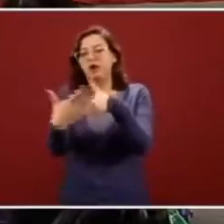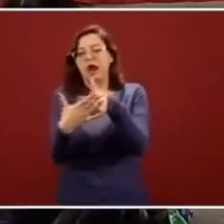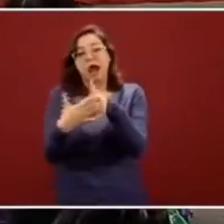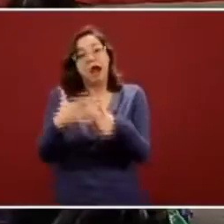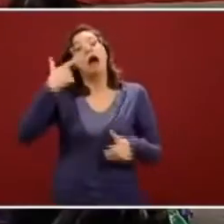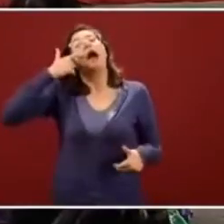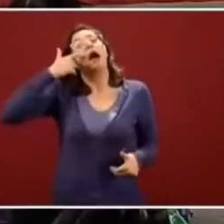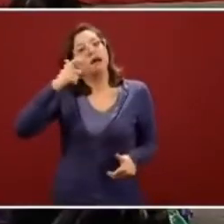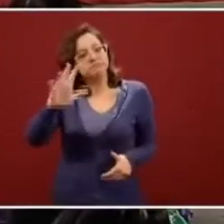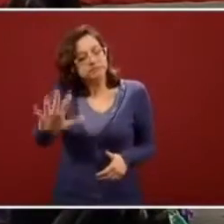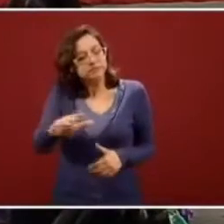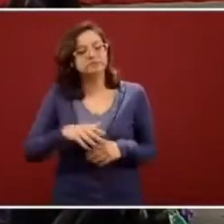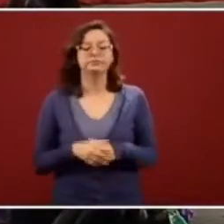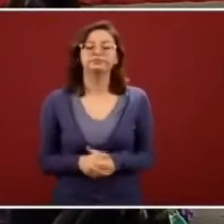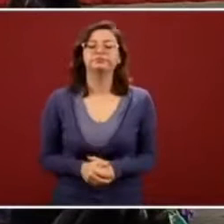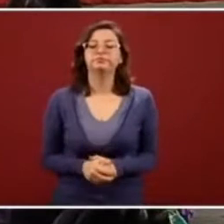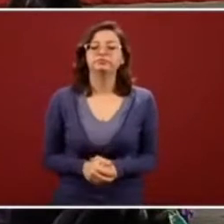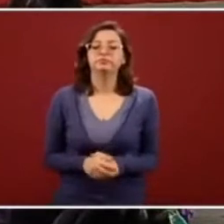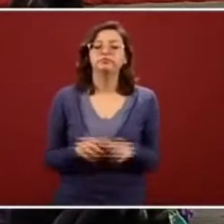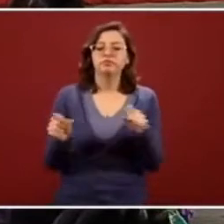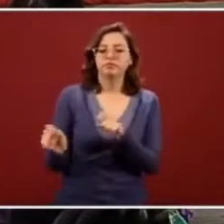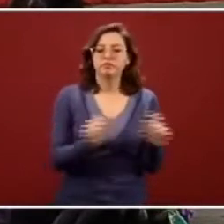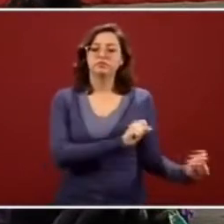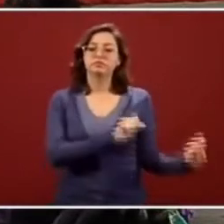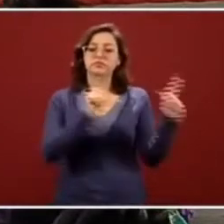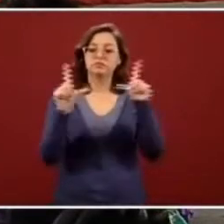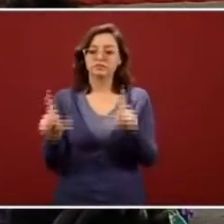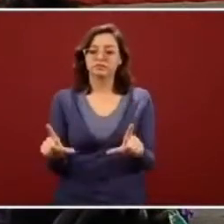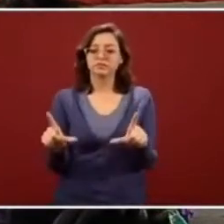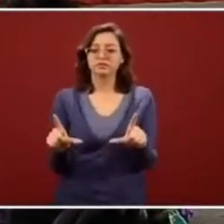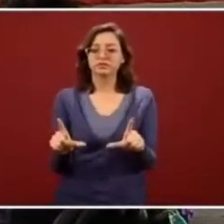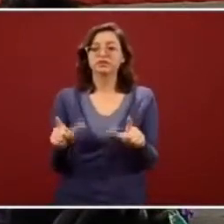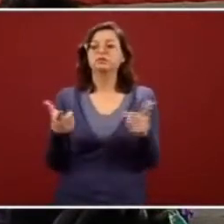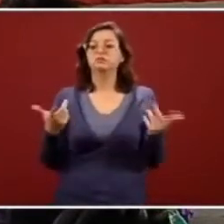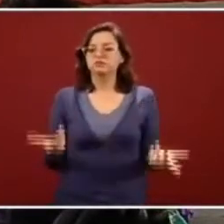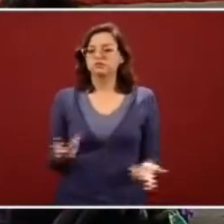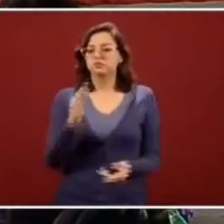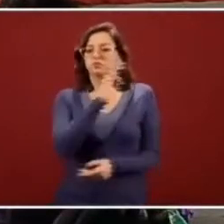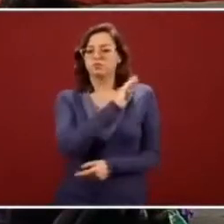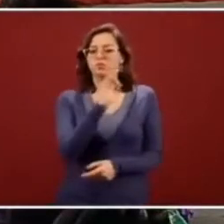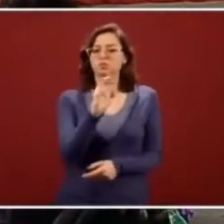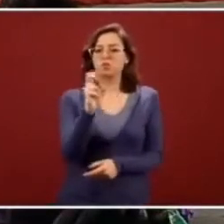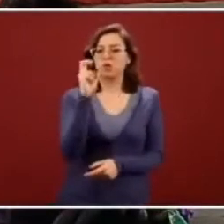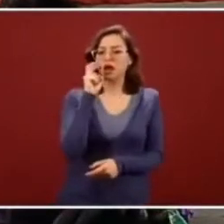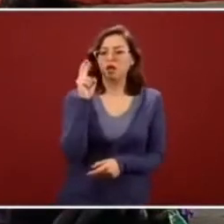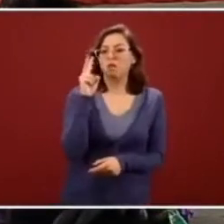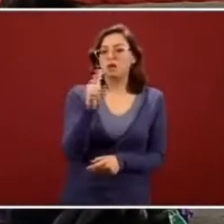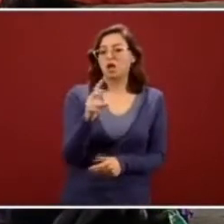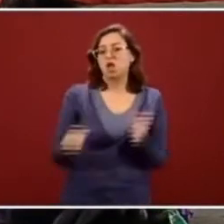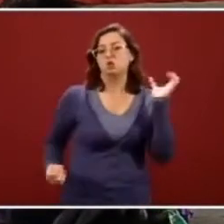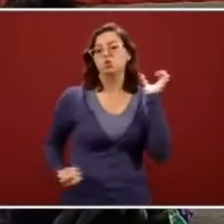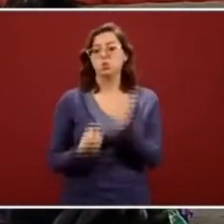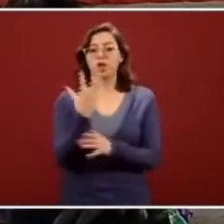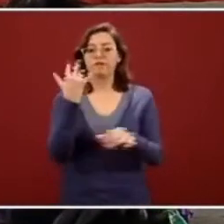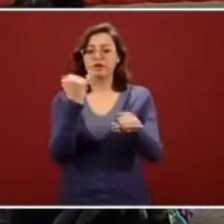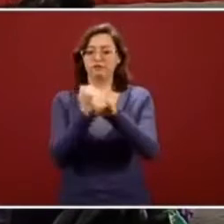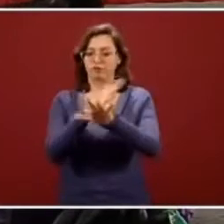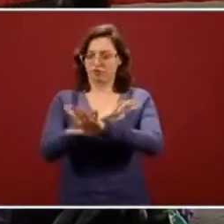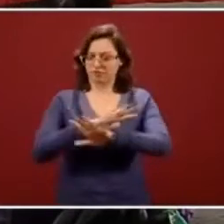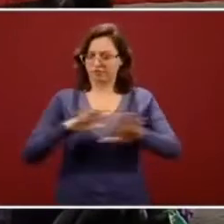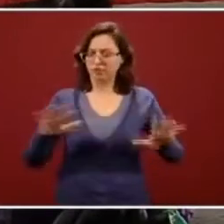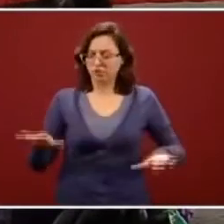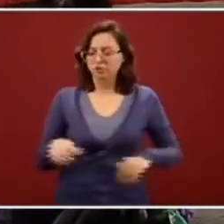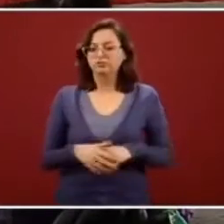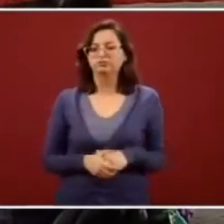esta transmisión. En la siguiente diapositiva, donde también tenemos algunos productos nuevos, podemos ver